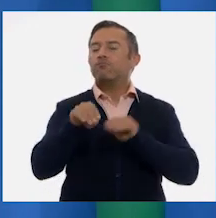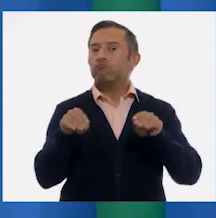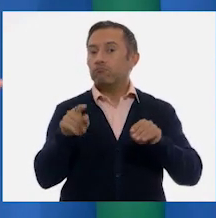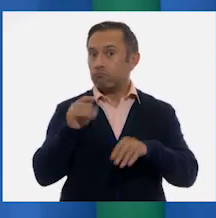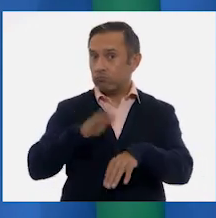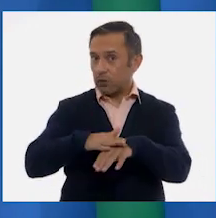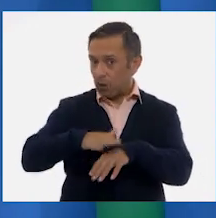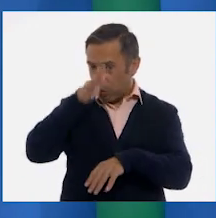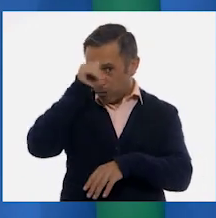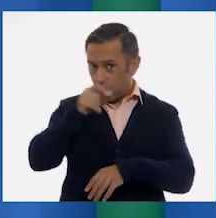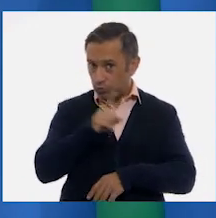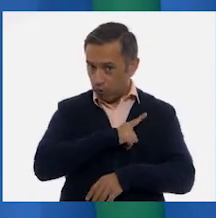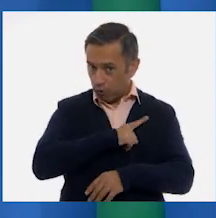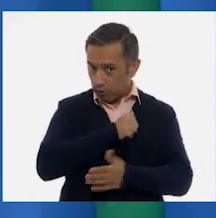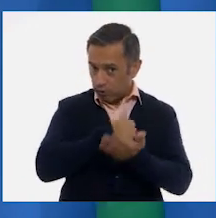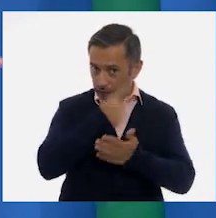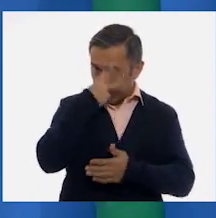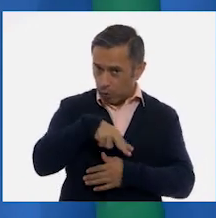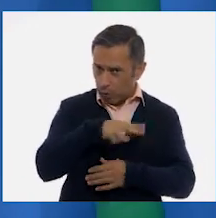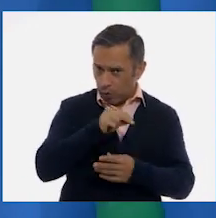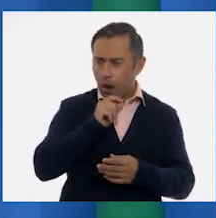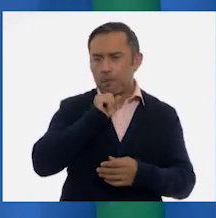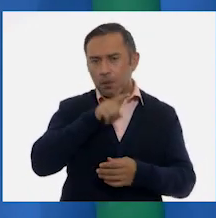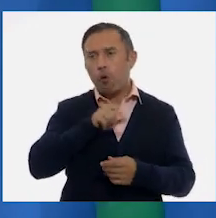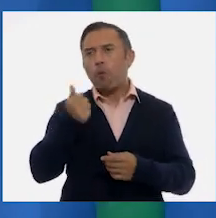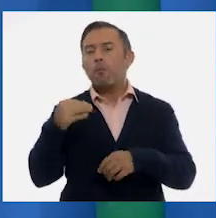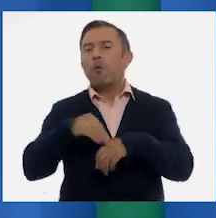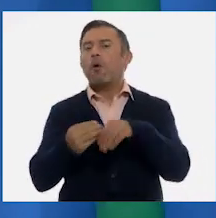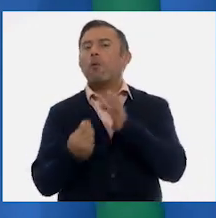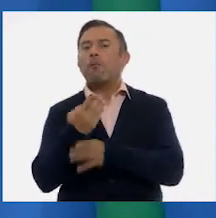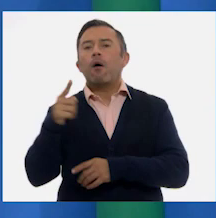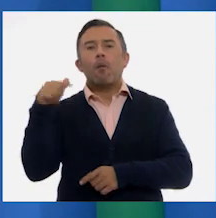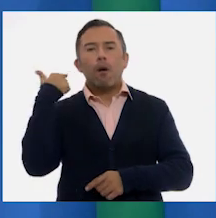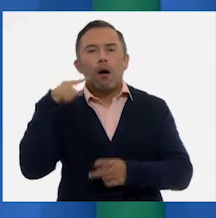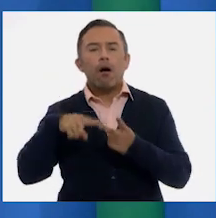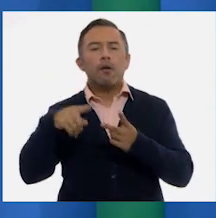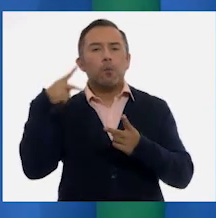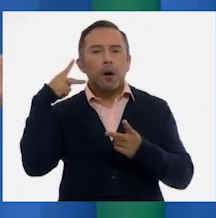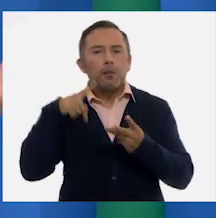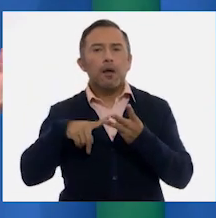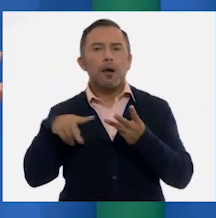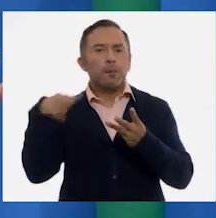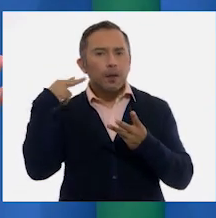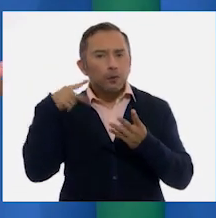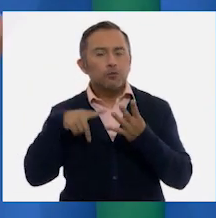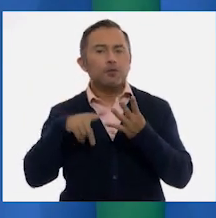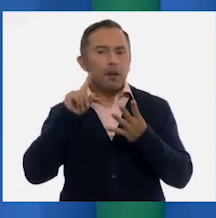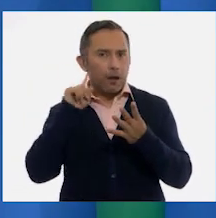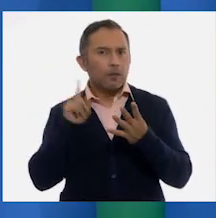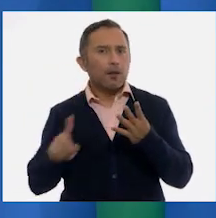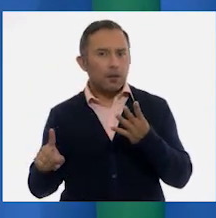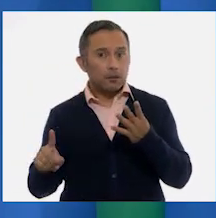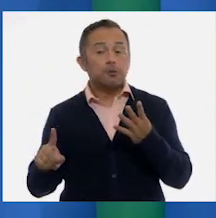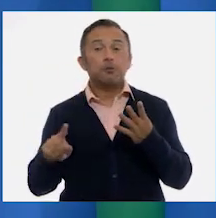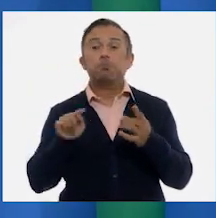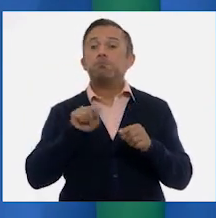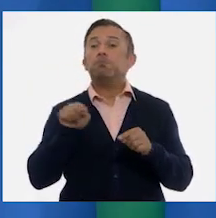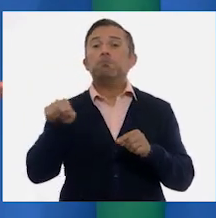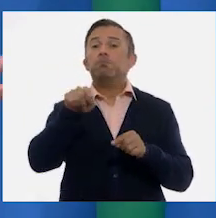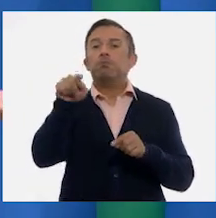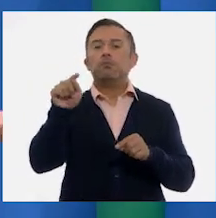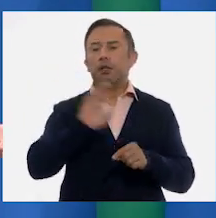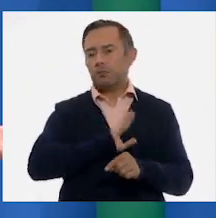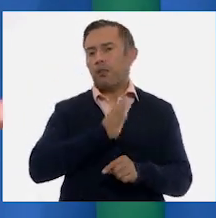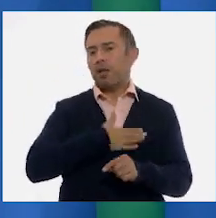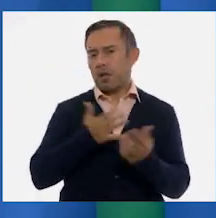México, también otras como Guadalajara, Puebla, Veracruz, Zacatecas, y muchas fueron fundadas por los españoles como